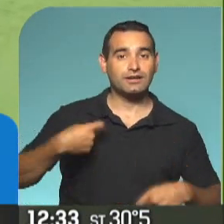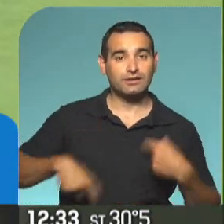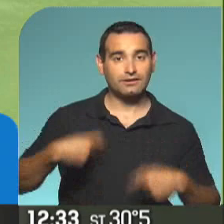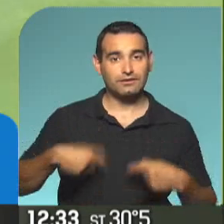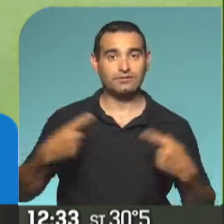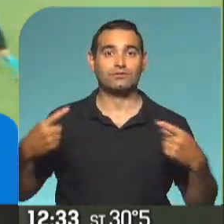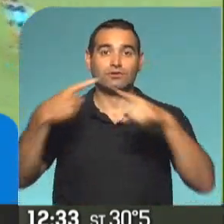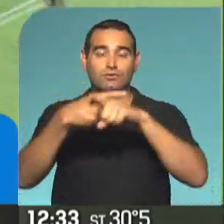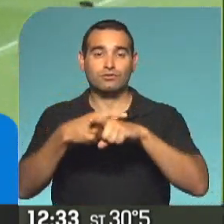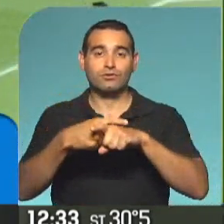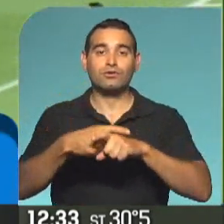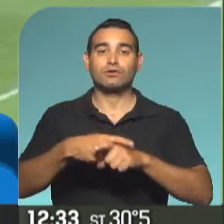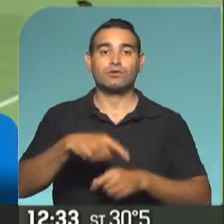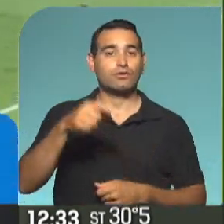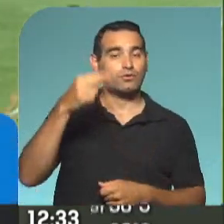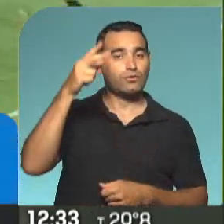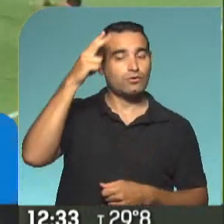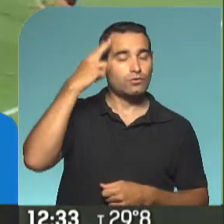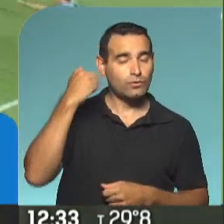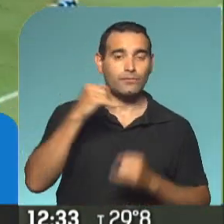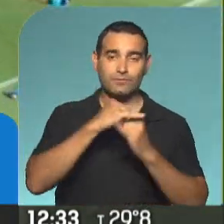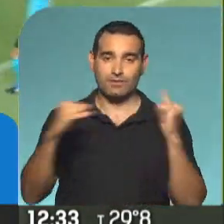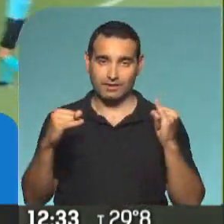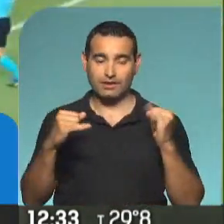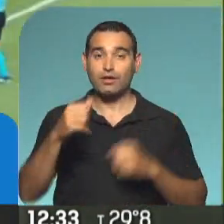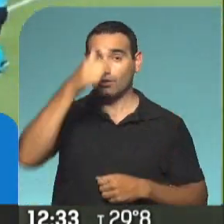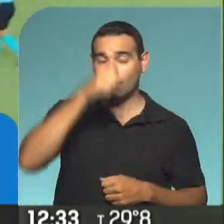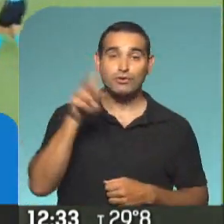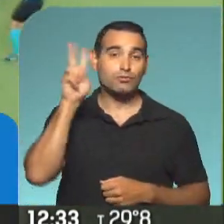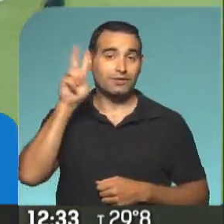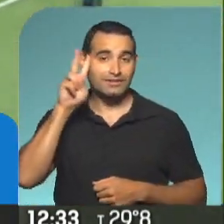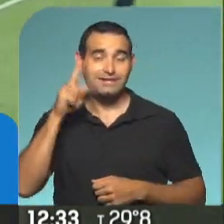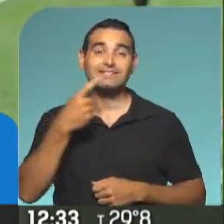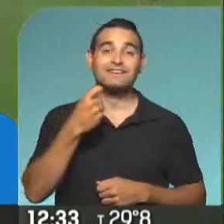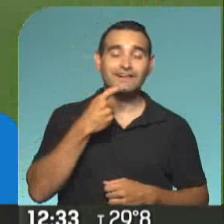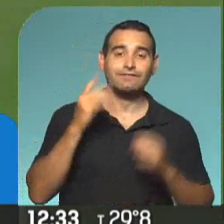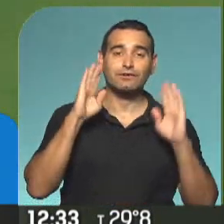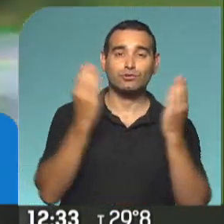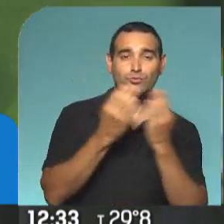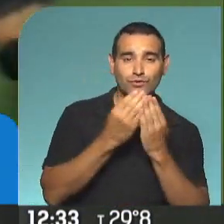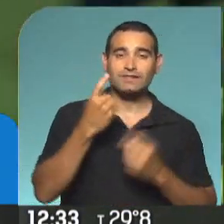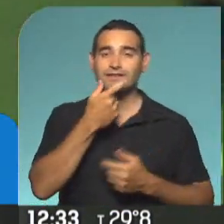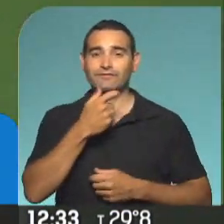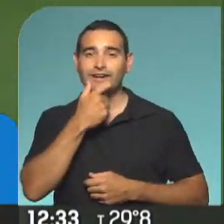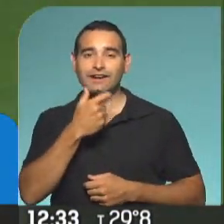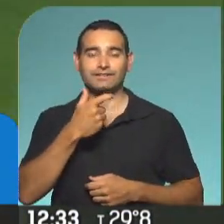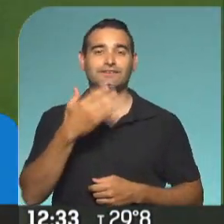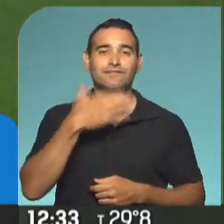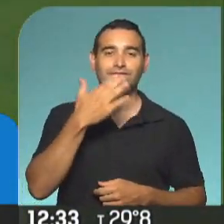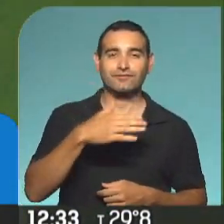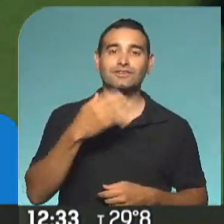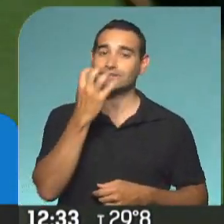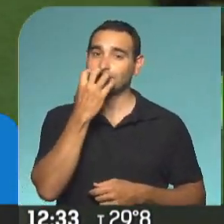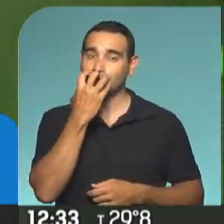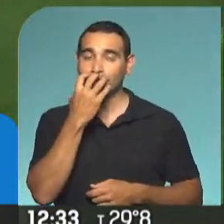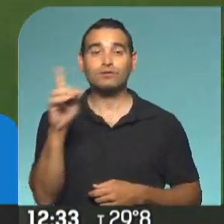van a jugar a las 21:30. El domingo, Platense River, Estudiantes Racing. Boca Sarmiento, 21:30. Y